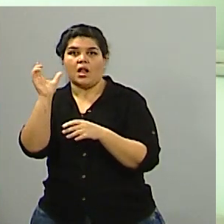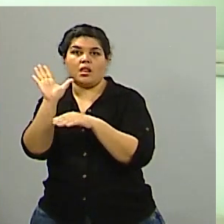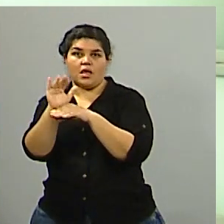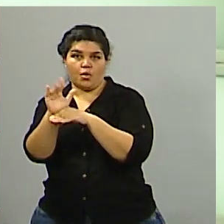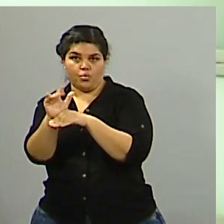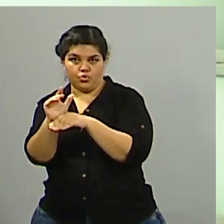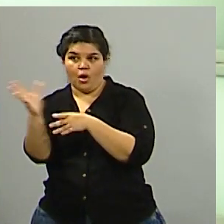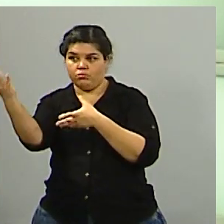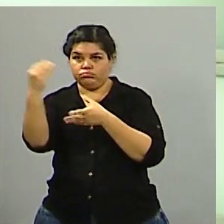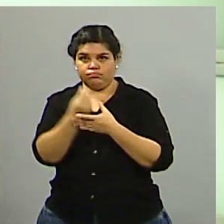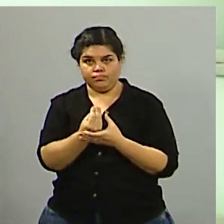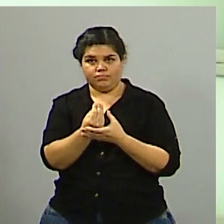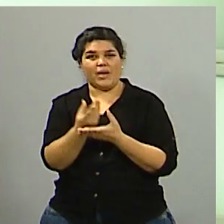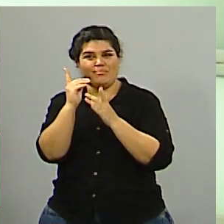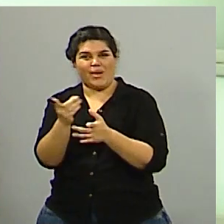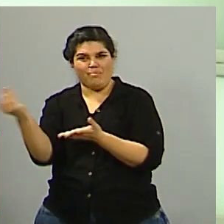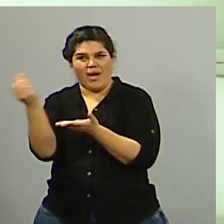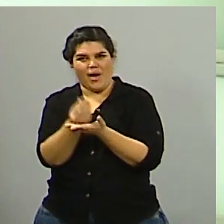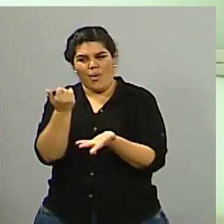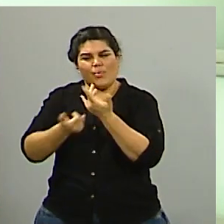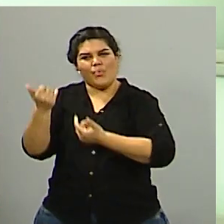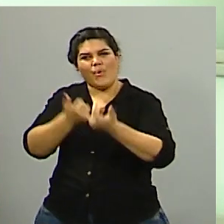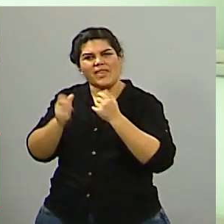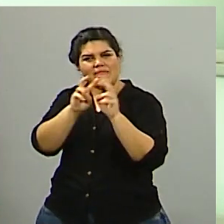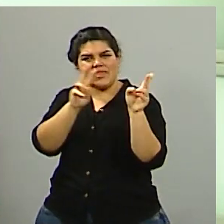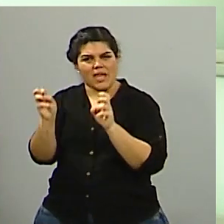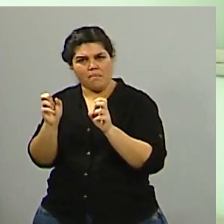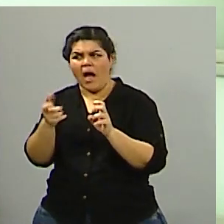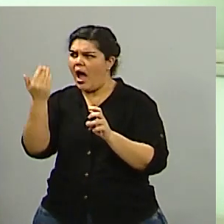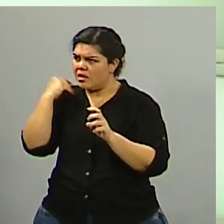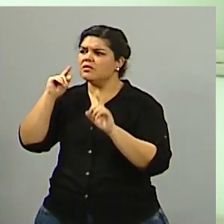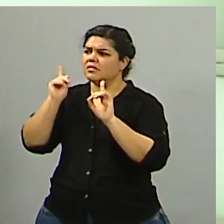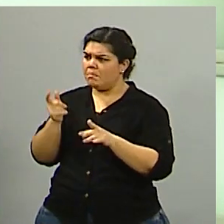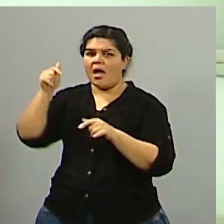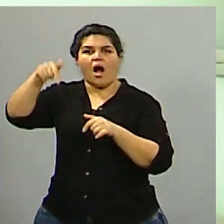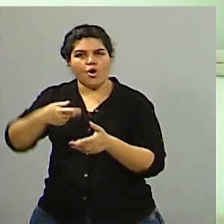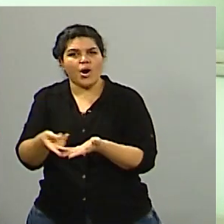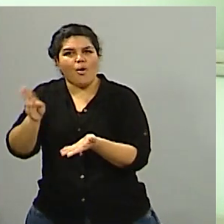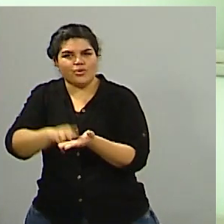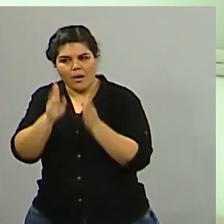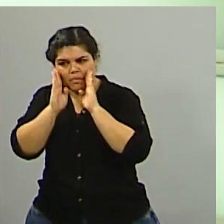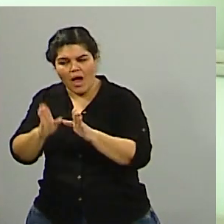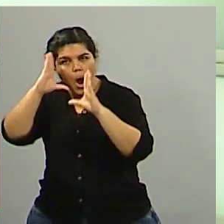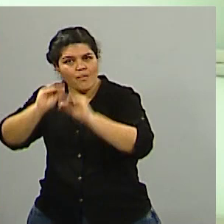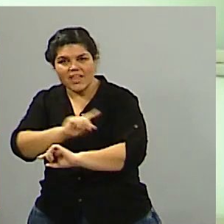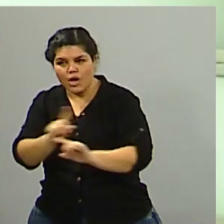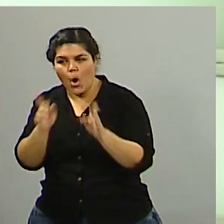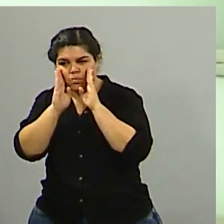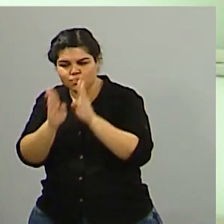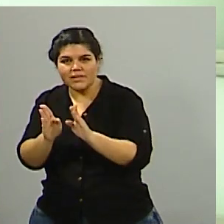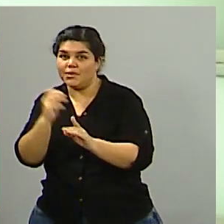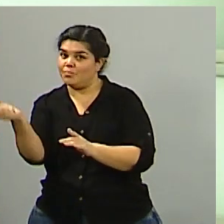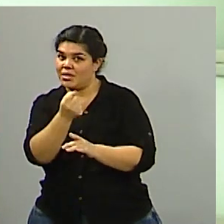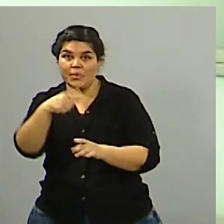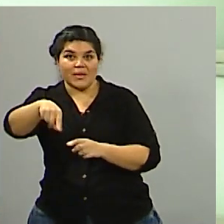otras oportunidades y vamos a volver a hacerlo hoy porque es un tema del cual no nos tenemos que olvidar y nos tenemos que seguir ocupando. Así es que quédense